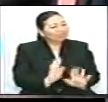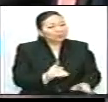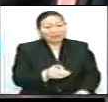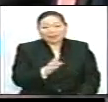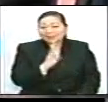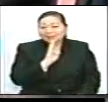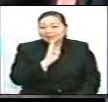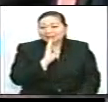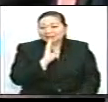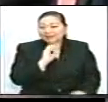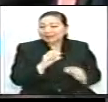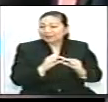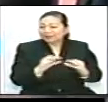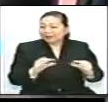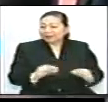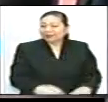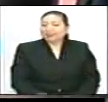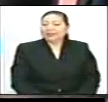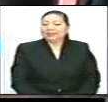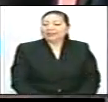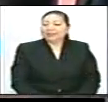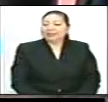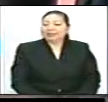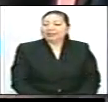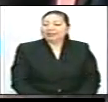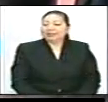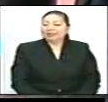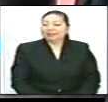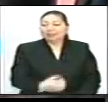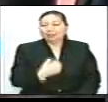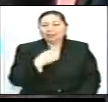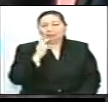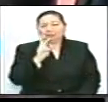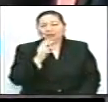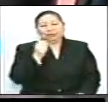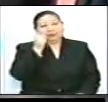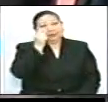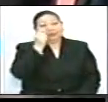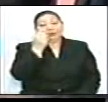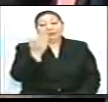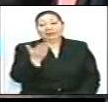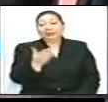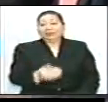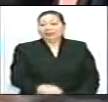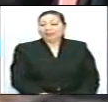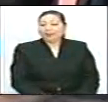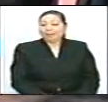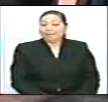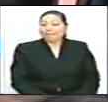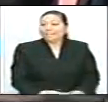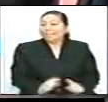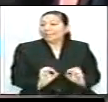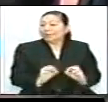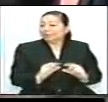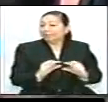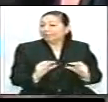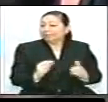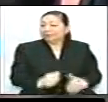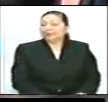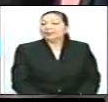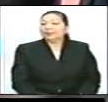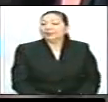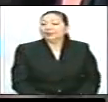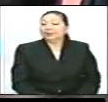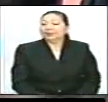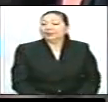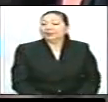dijo una frase que me llamó la atención, ya la perdí, pero era una frase referida